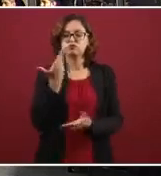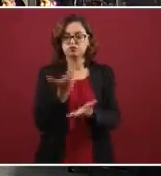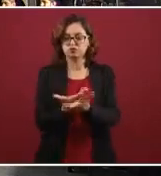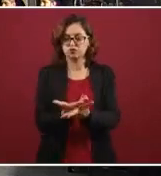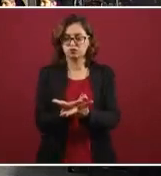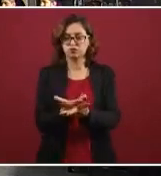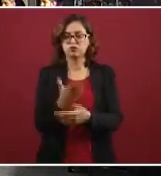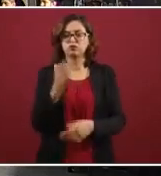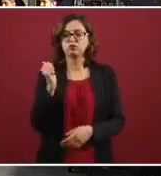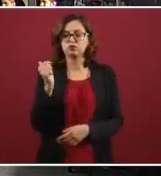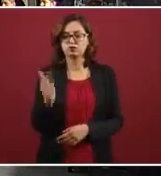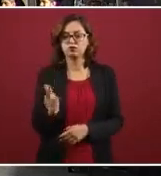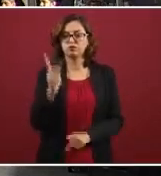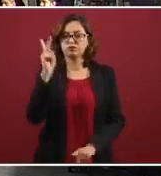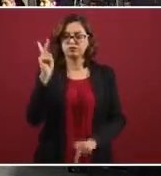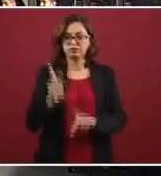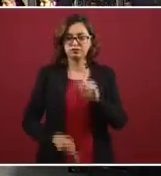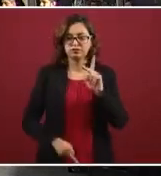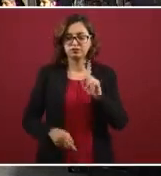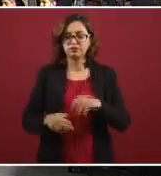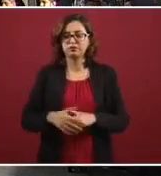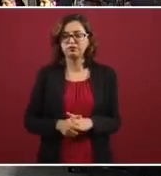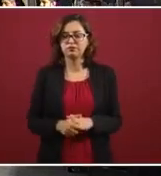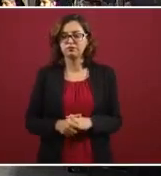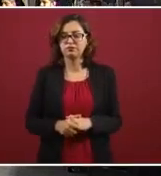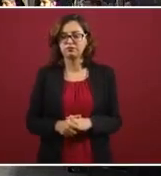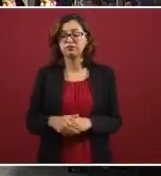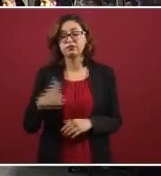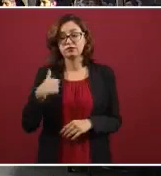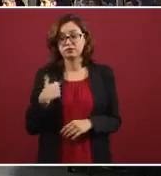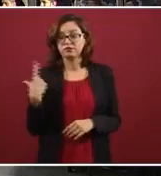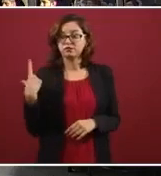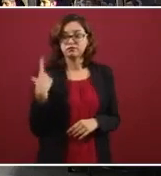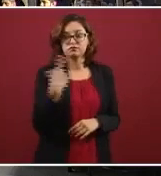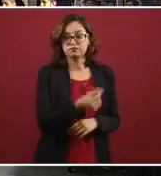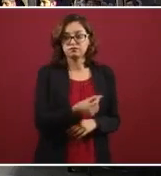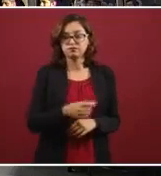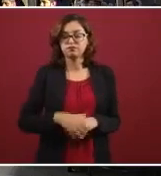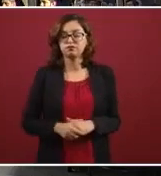Les propongo algo. Un receso, me tengo que ir yo, pero